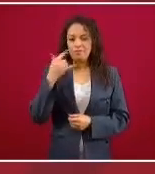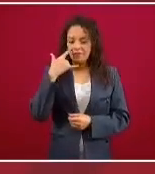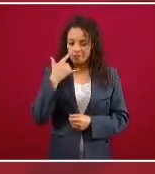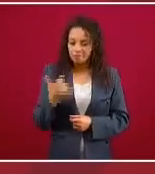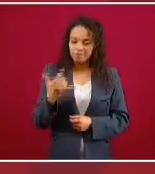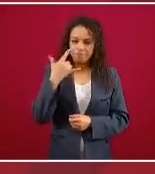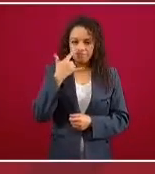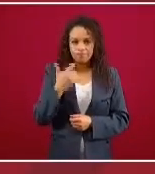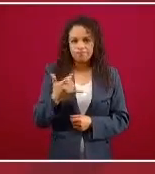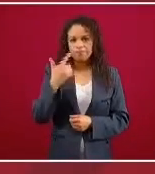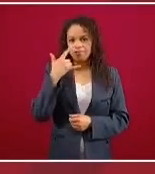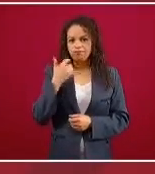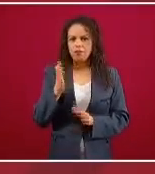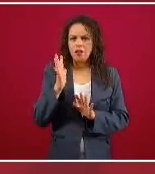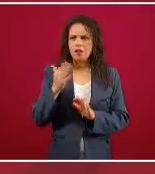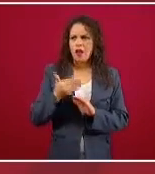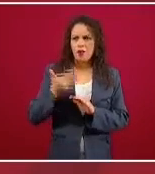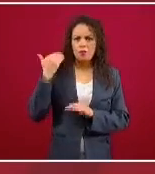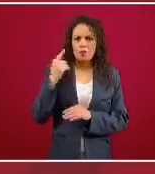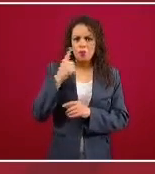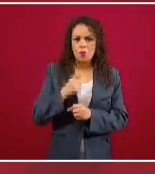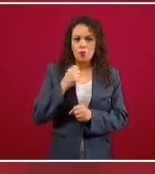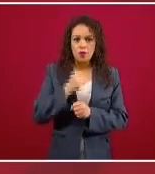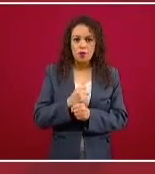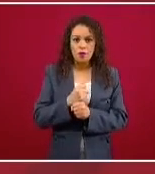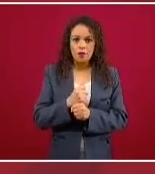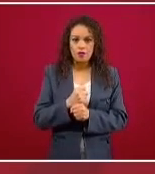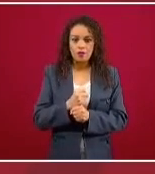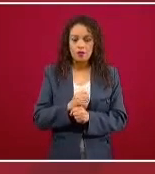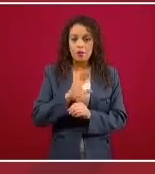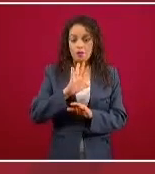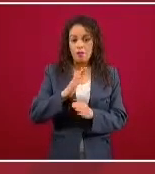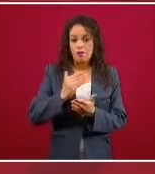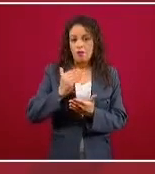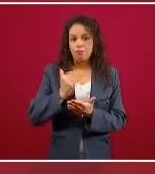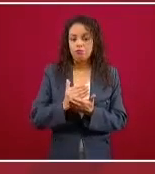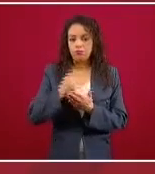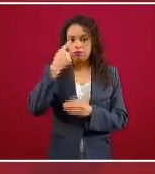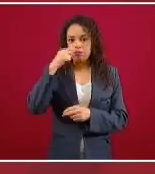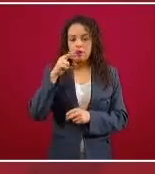desde el año pasado se detuvo la caída. Fue